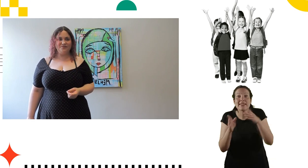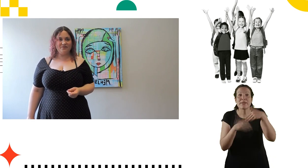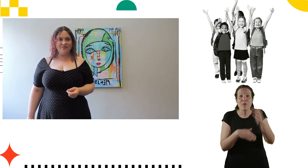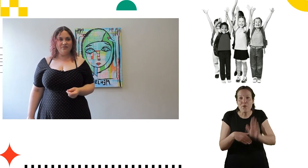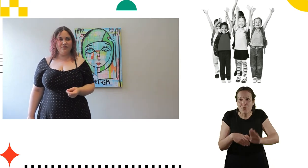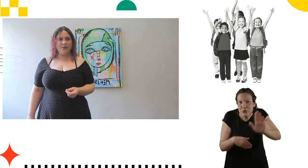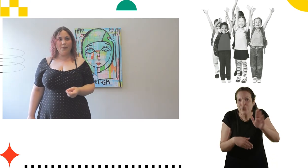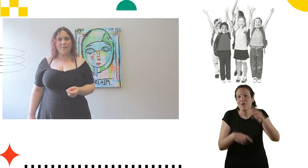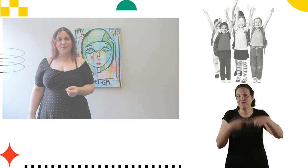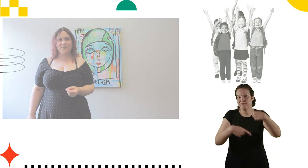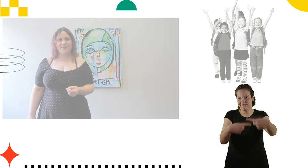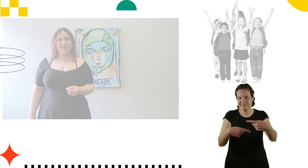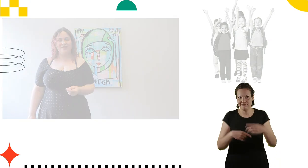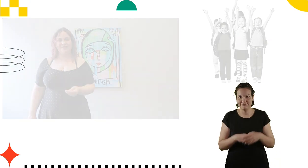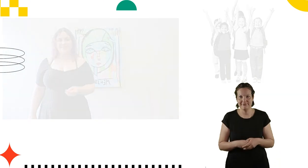usando.